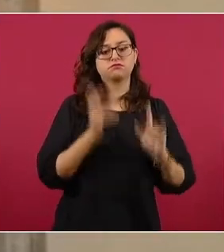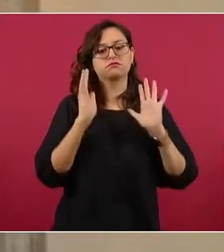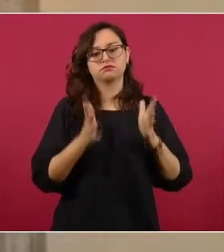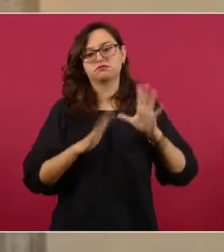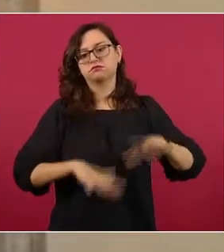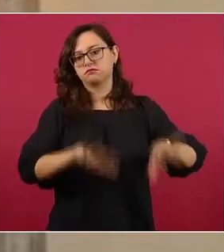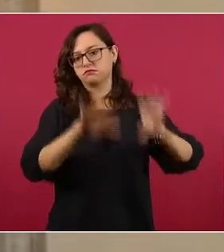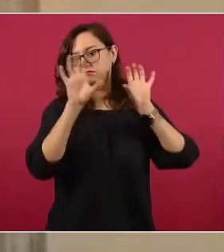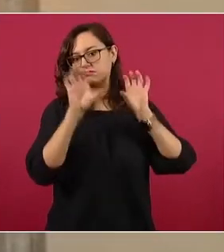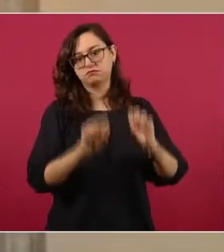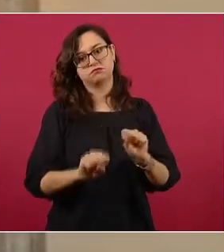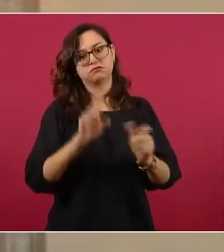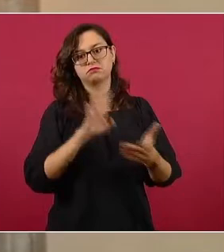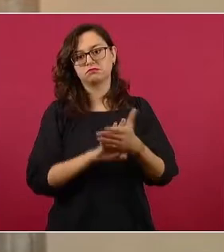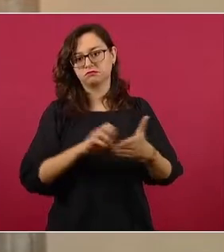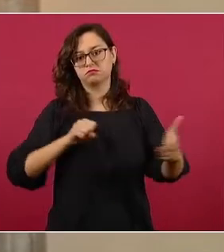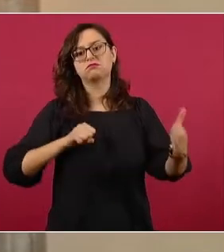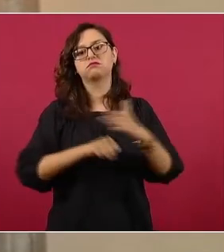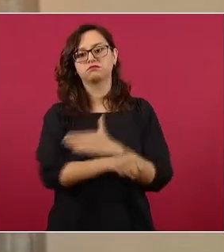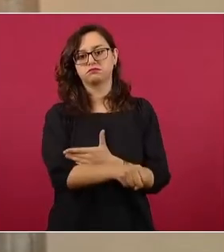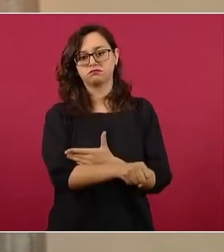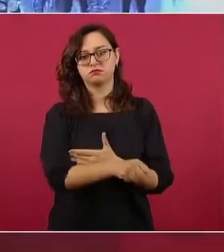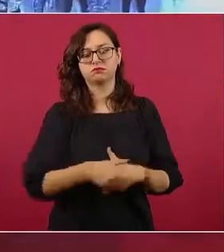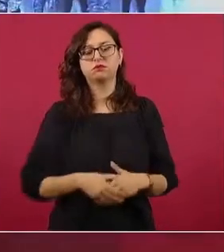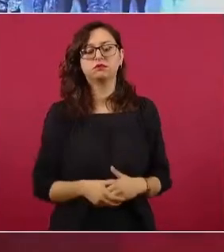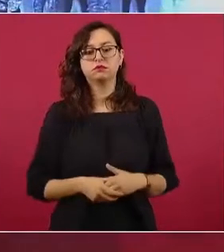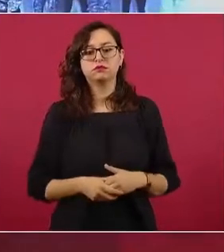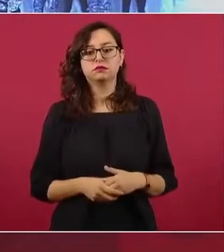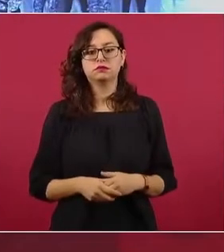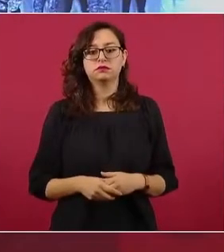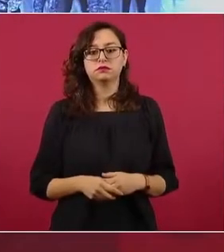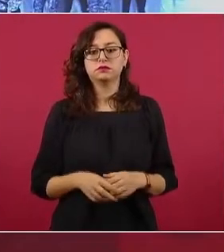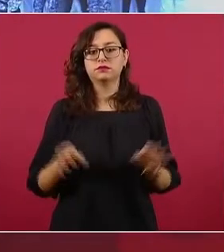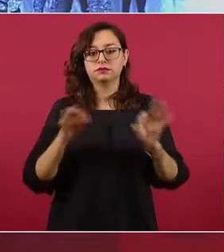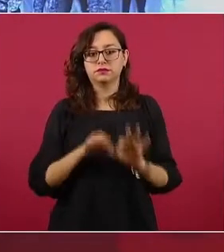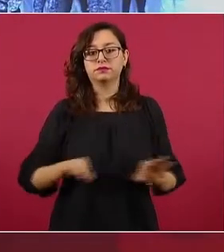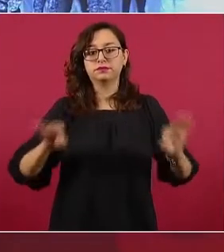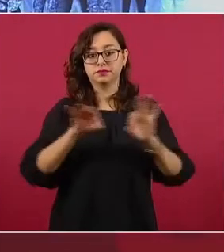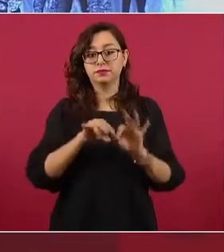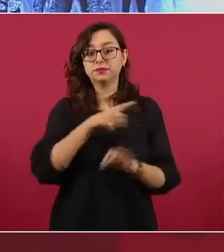el Estado de México. Aquí queremos resaltar que esta persona